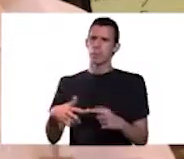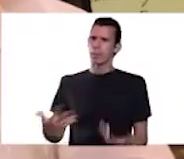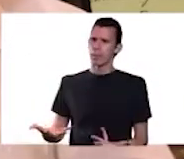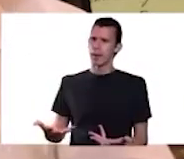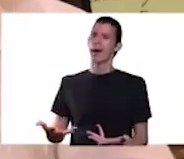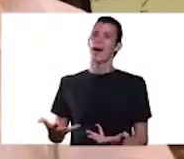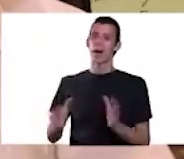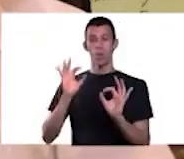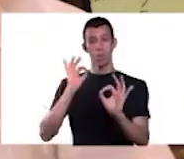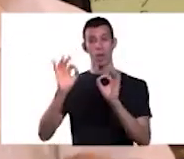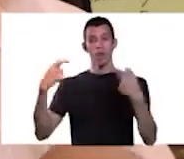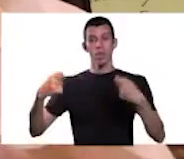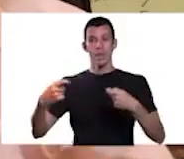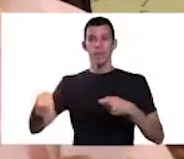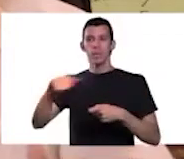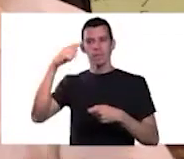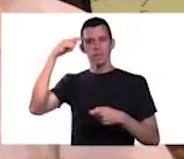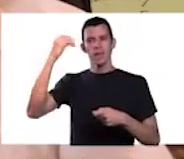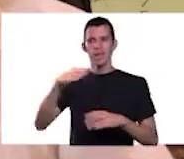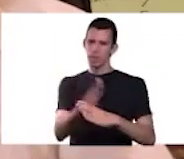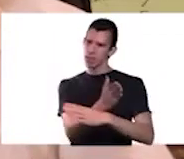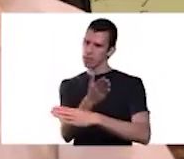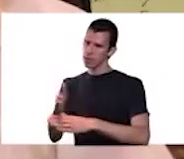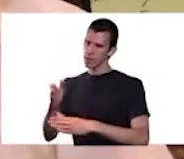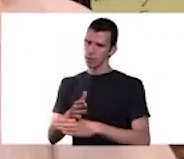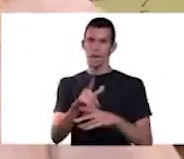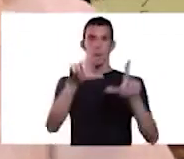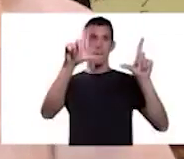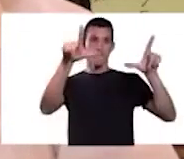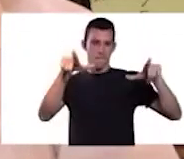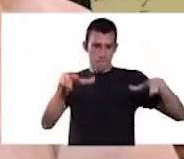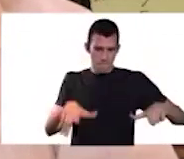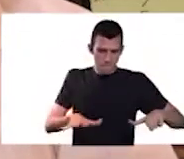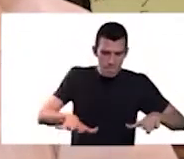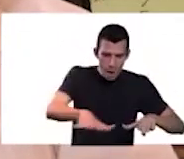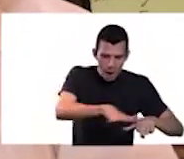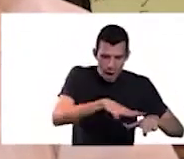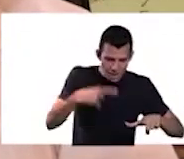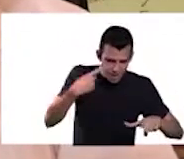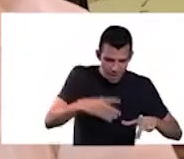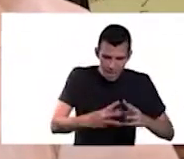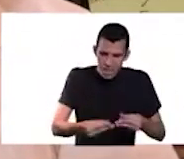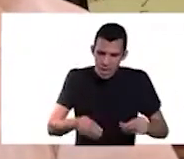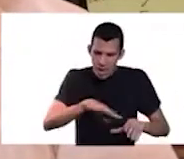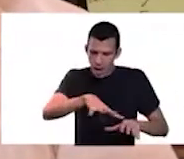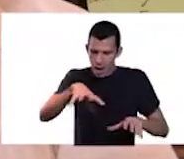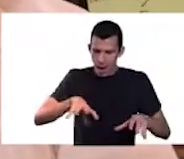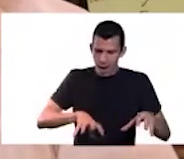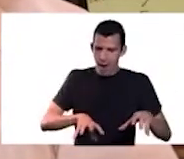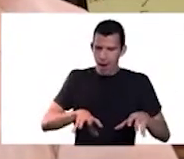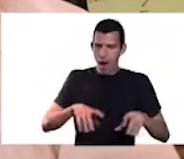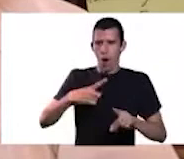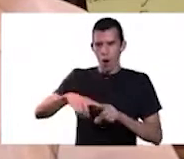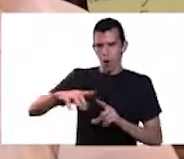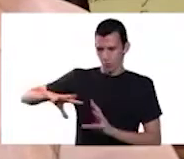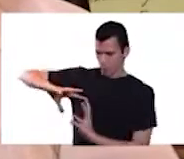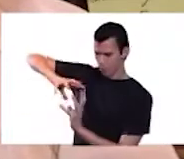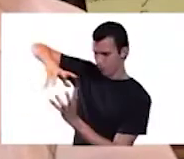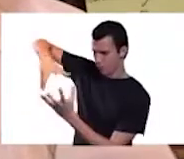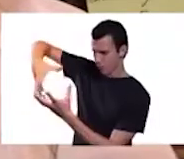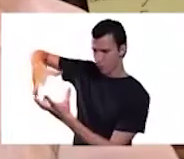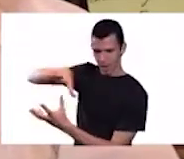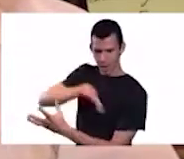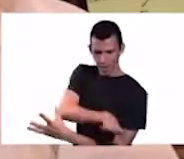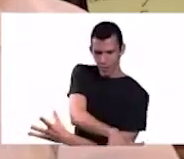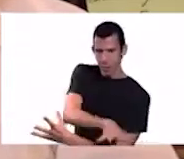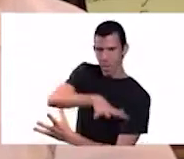Es la que deben prepararse, es la que deben estudiar para la comprobación que le haría el docente, el profesor, la